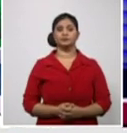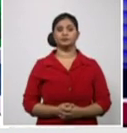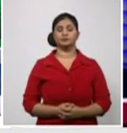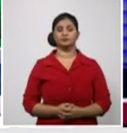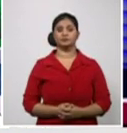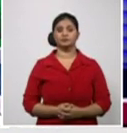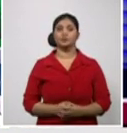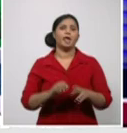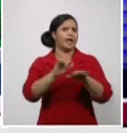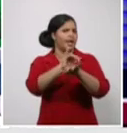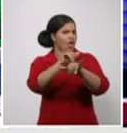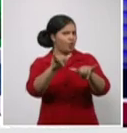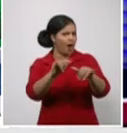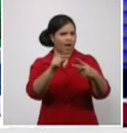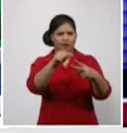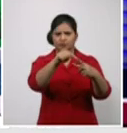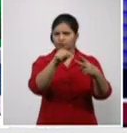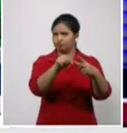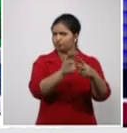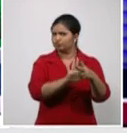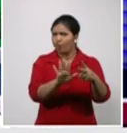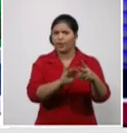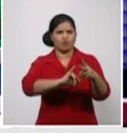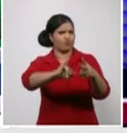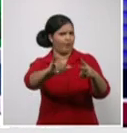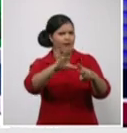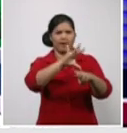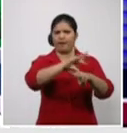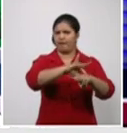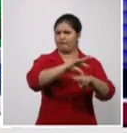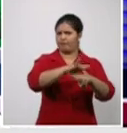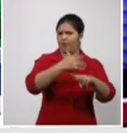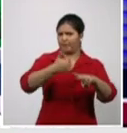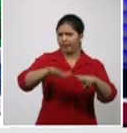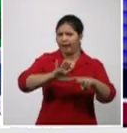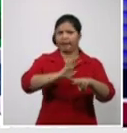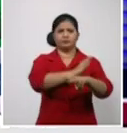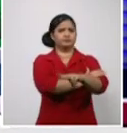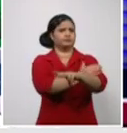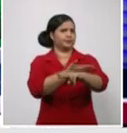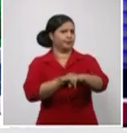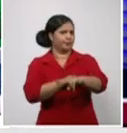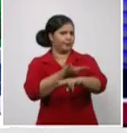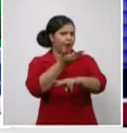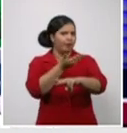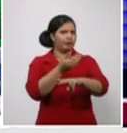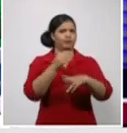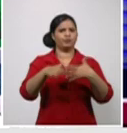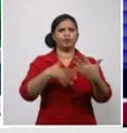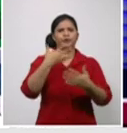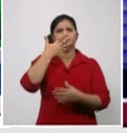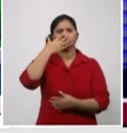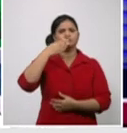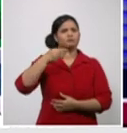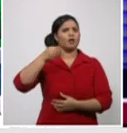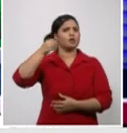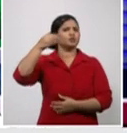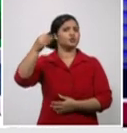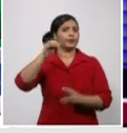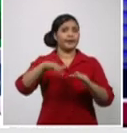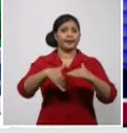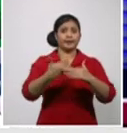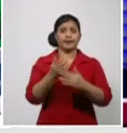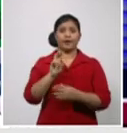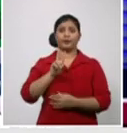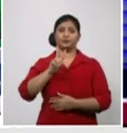asociadas, diabetes mellitus, hipertensión arterial, que el 2 de febrero comenzó con un cuadro, fíjense